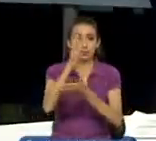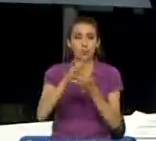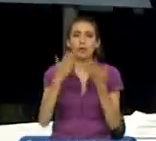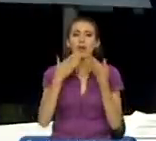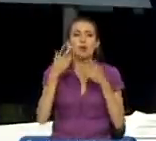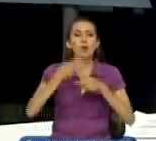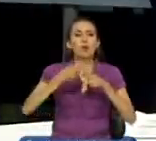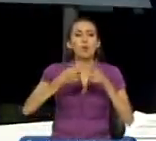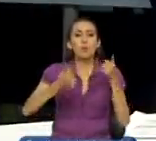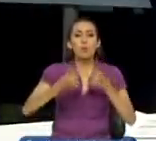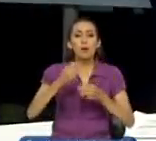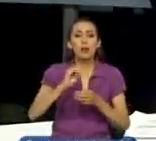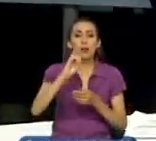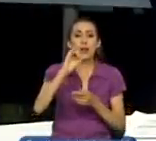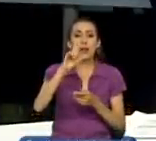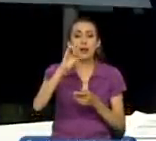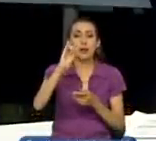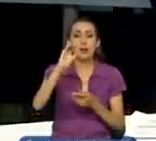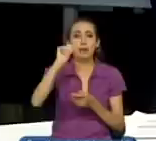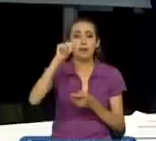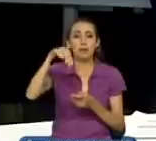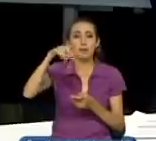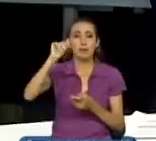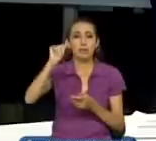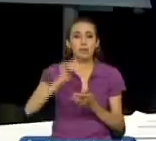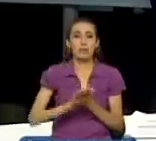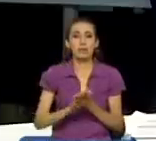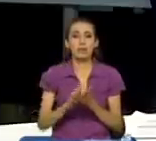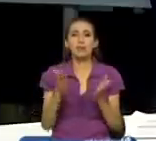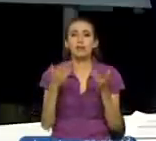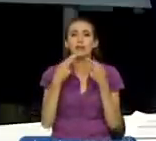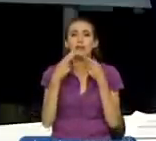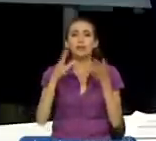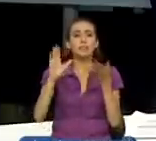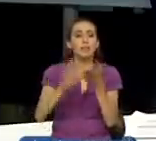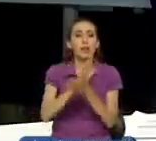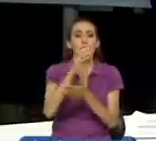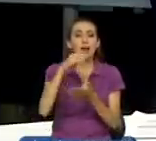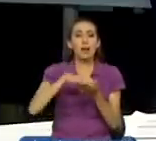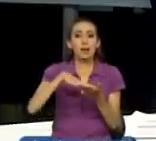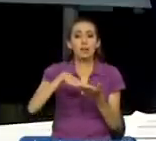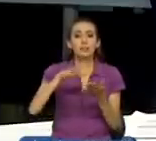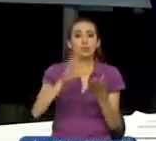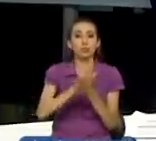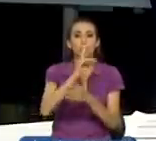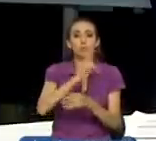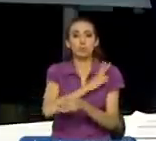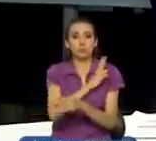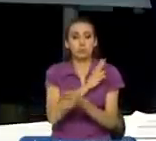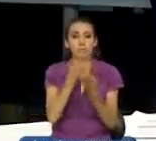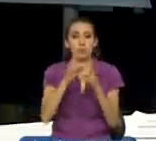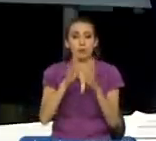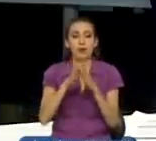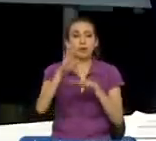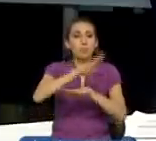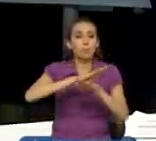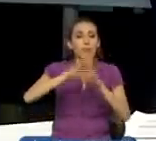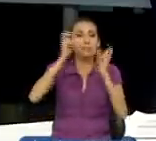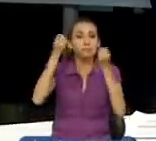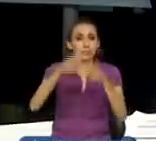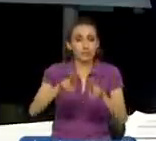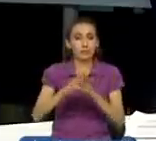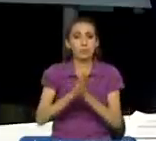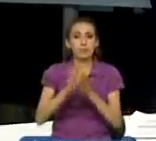se trata de la unidad educativa ilana espinel es una institución de Educación inicial y bachillerato esta mañana el presidente de la república